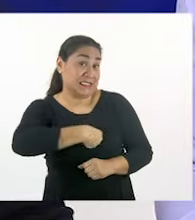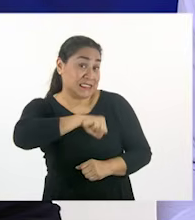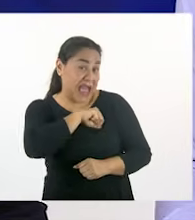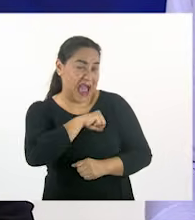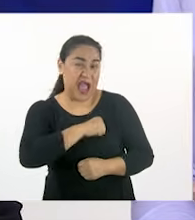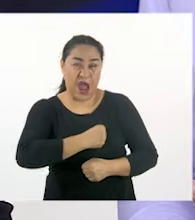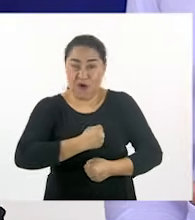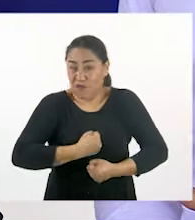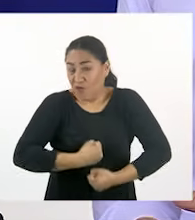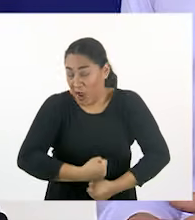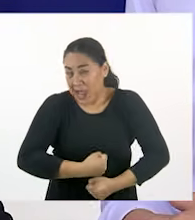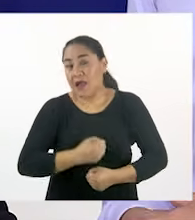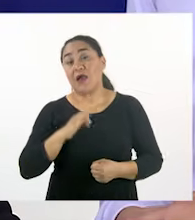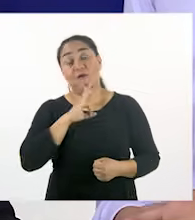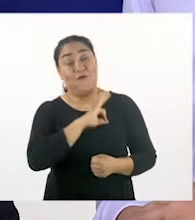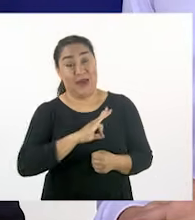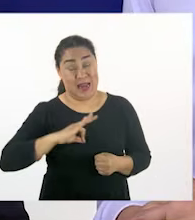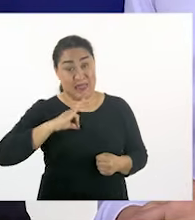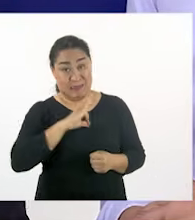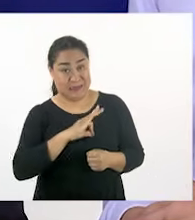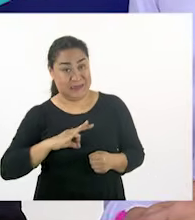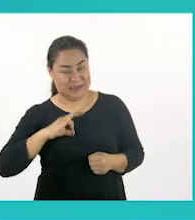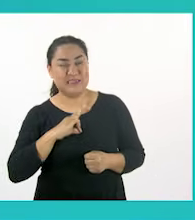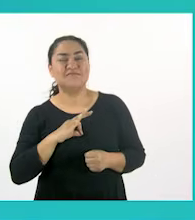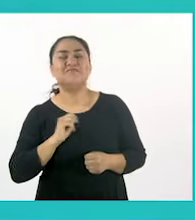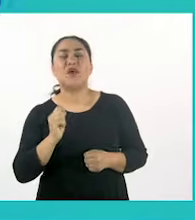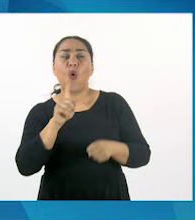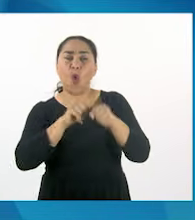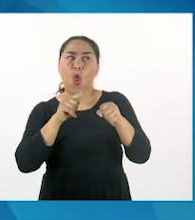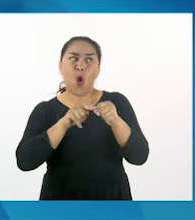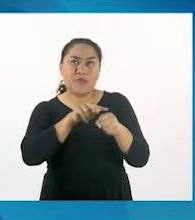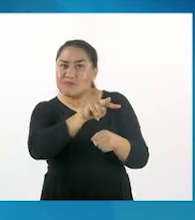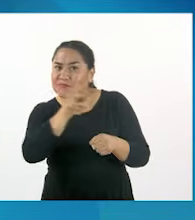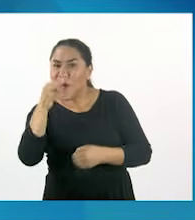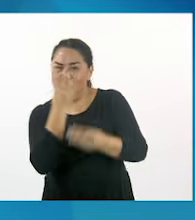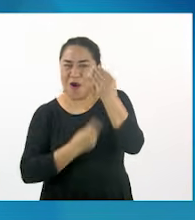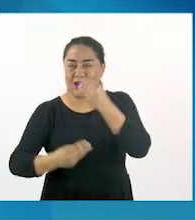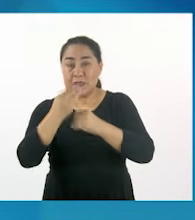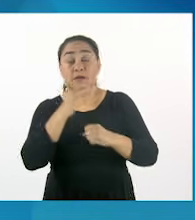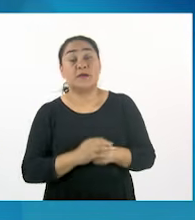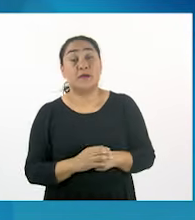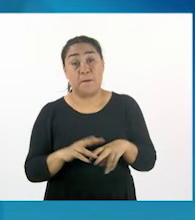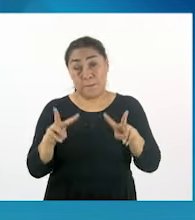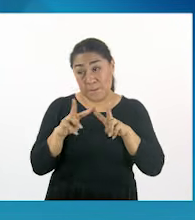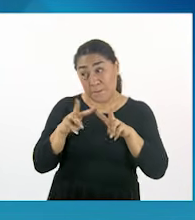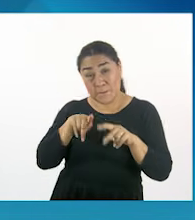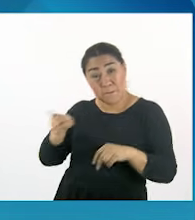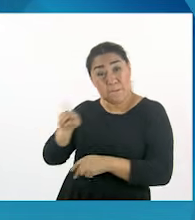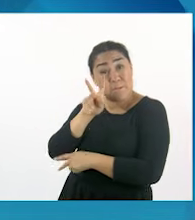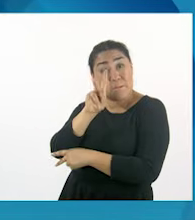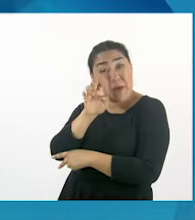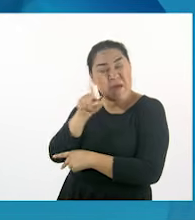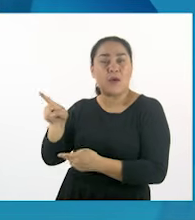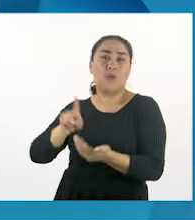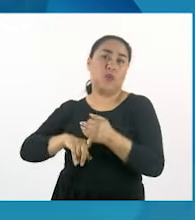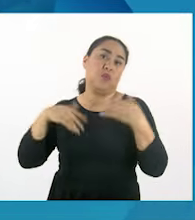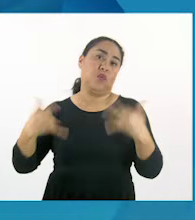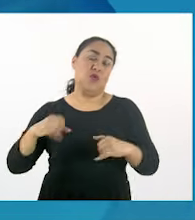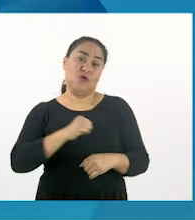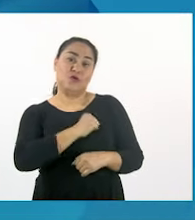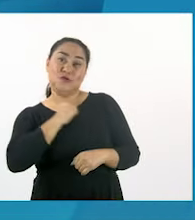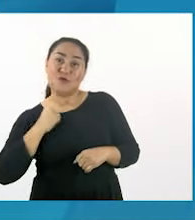fuerte y feliz, come a colores. Mi vecino Pepe es un superhéroe.